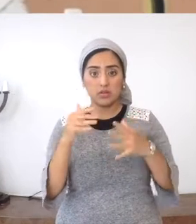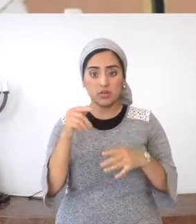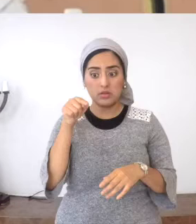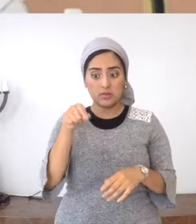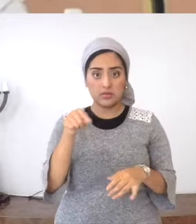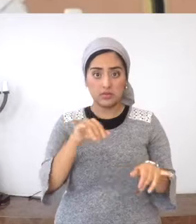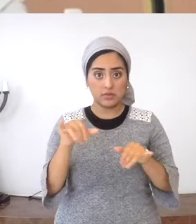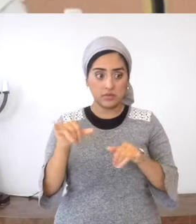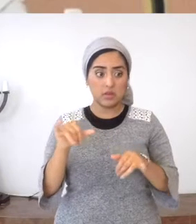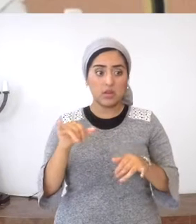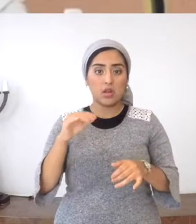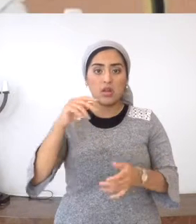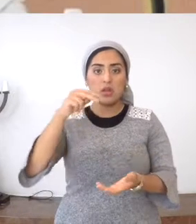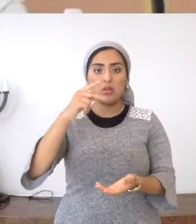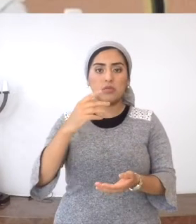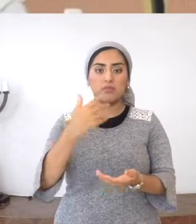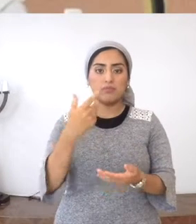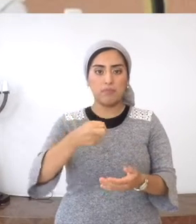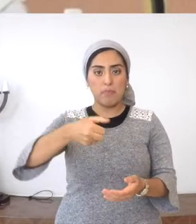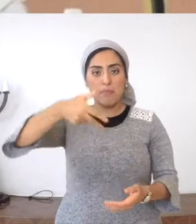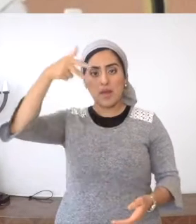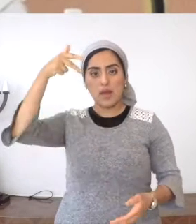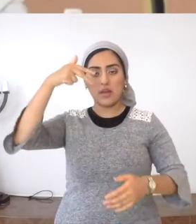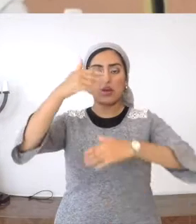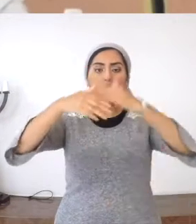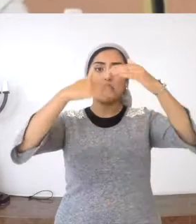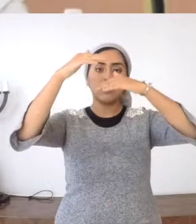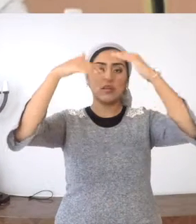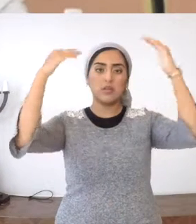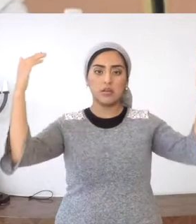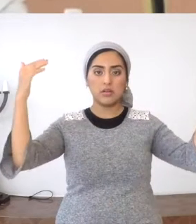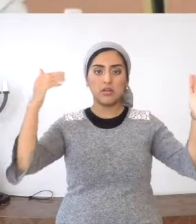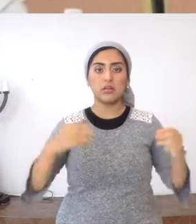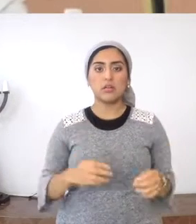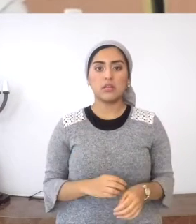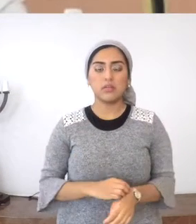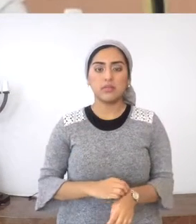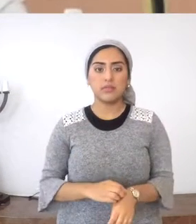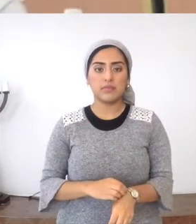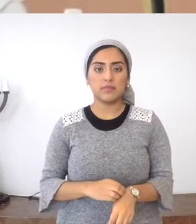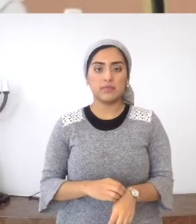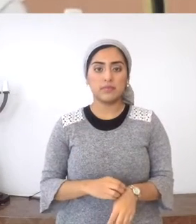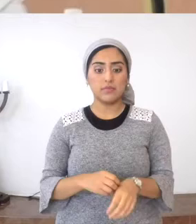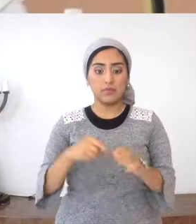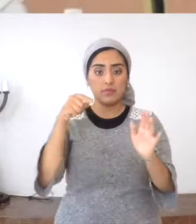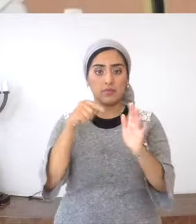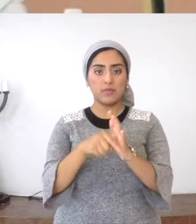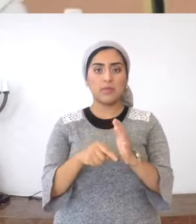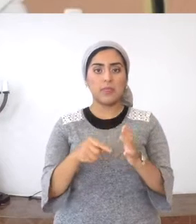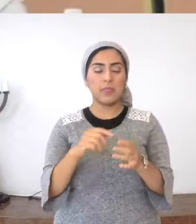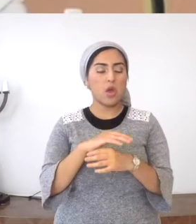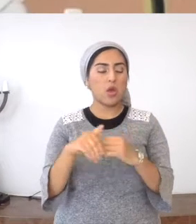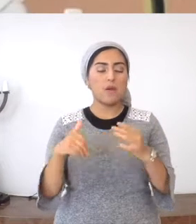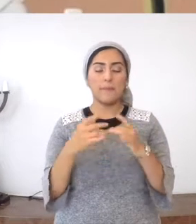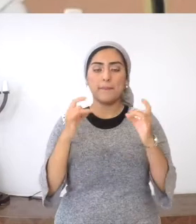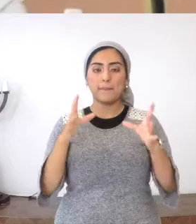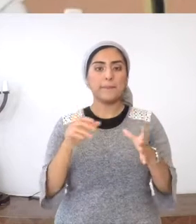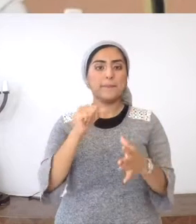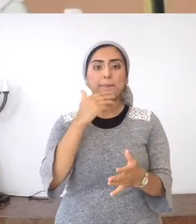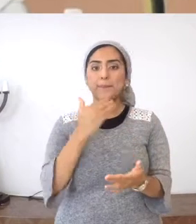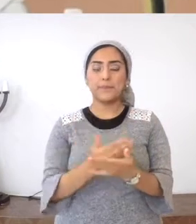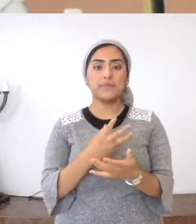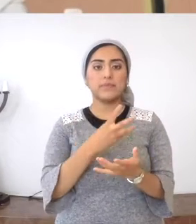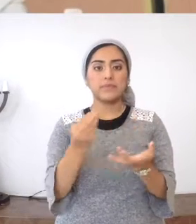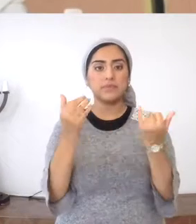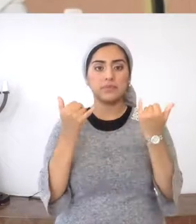Y después Ahí mismo Ascendió A los Shamaim A los cielos Entonces Este Este sacrificio Es toda